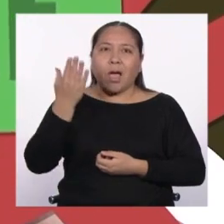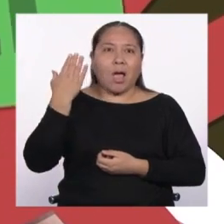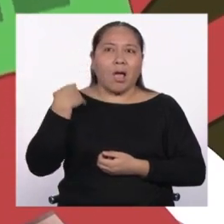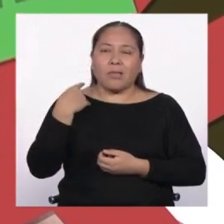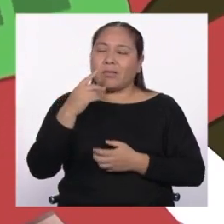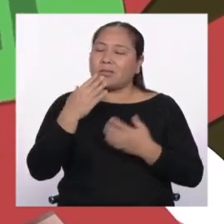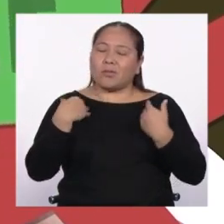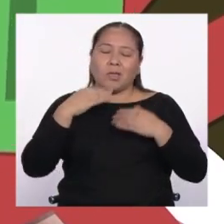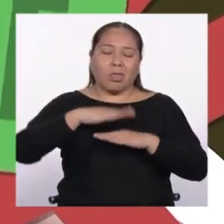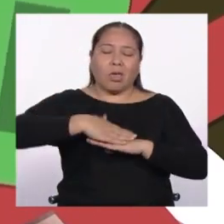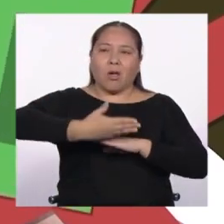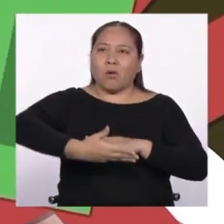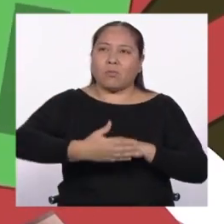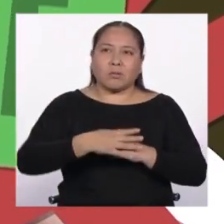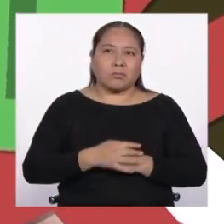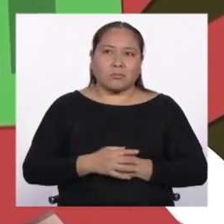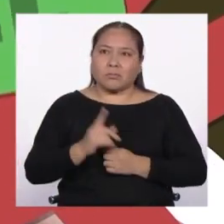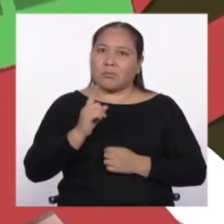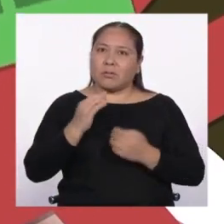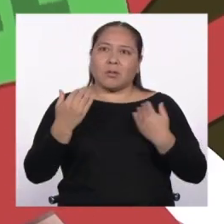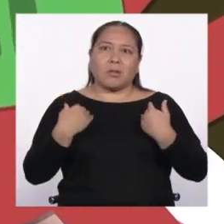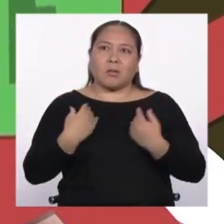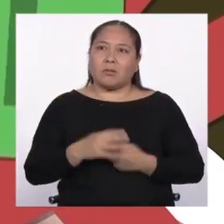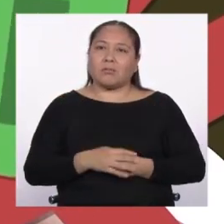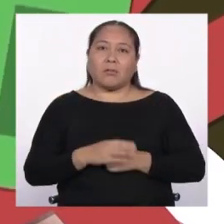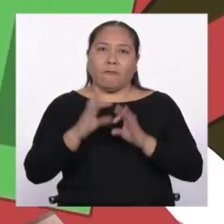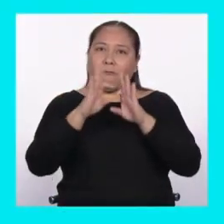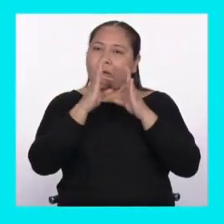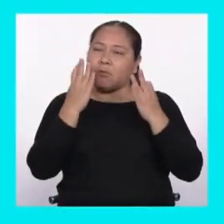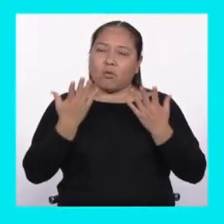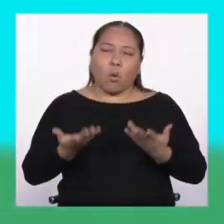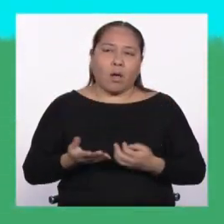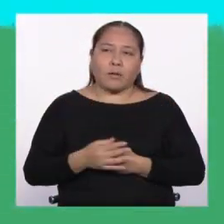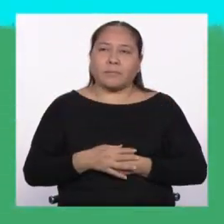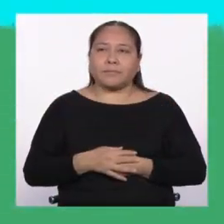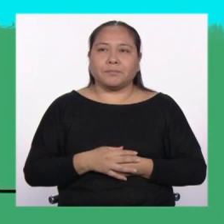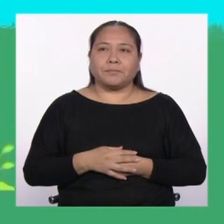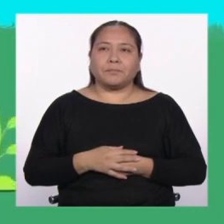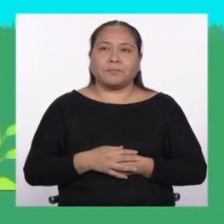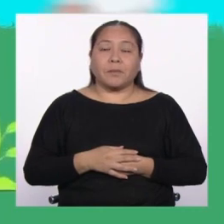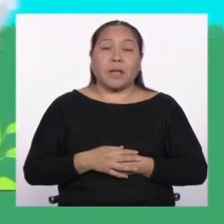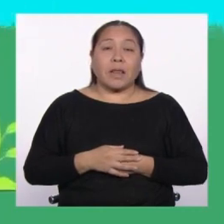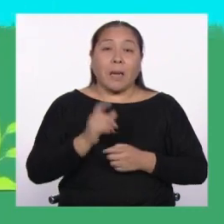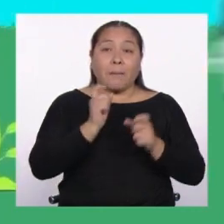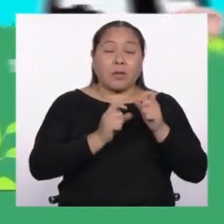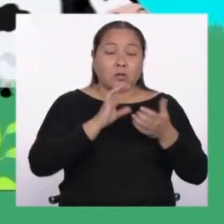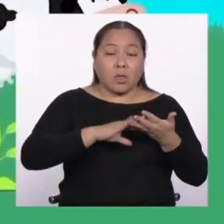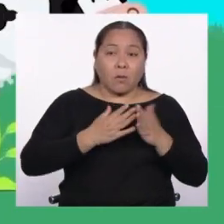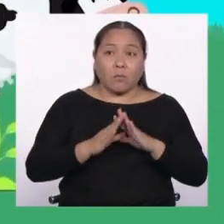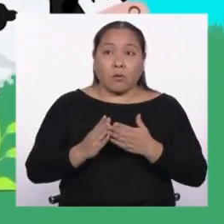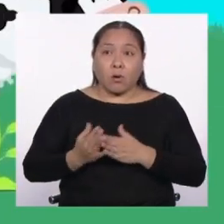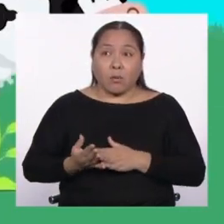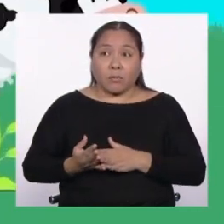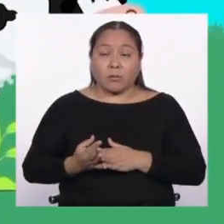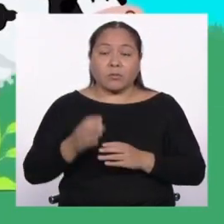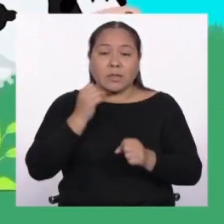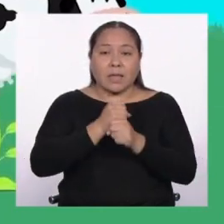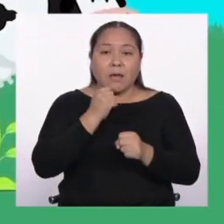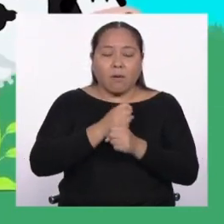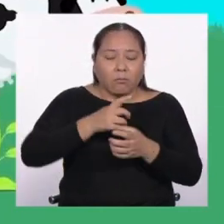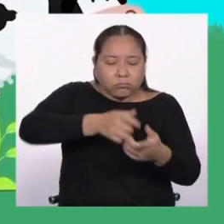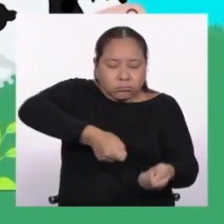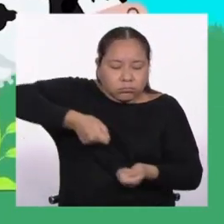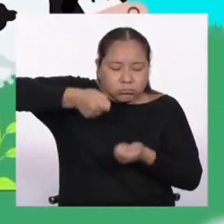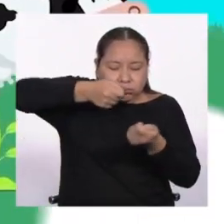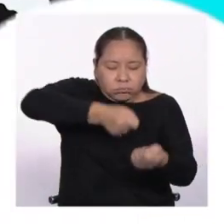había ni computadoras, menos entonces iba a existir Facebook. La gente del pueblo trabajaba principalmente en la